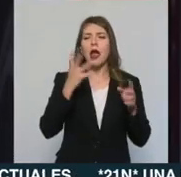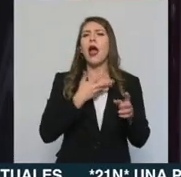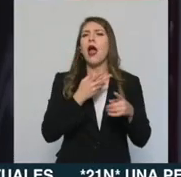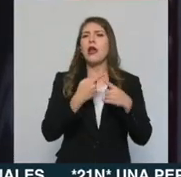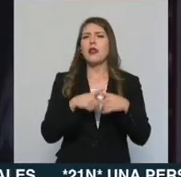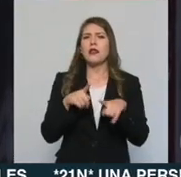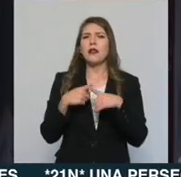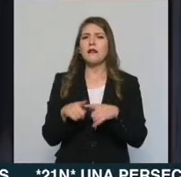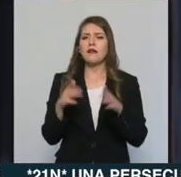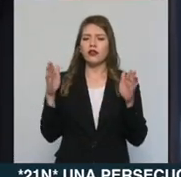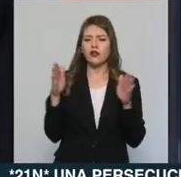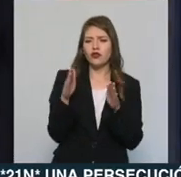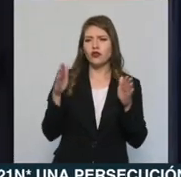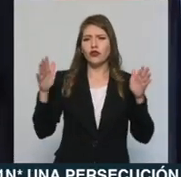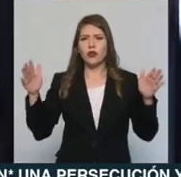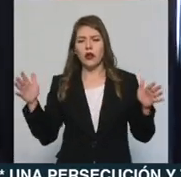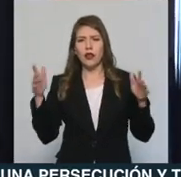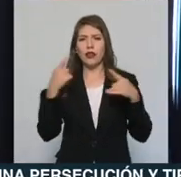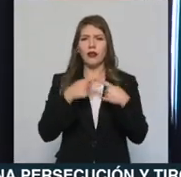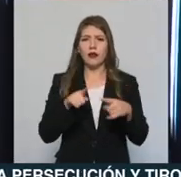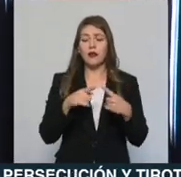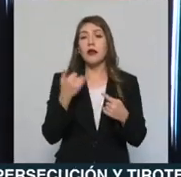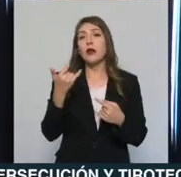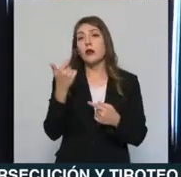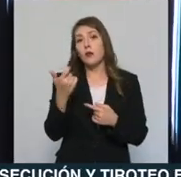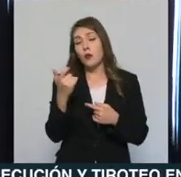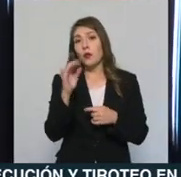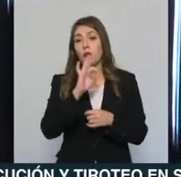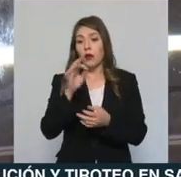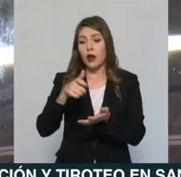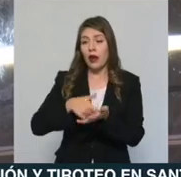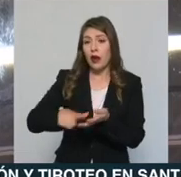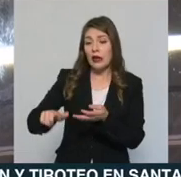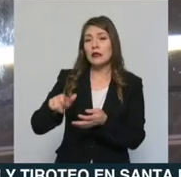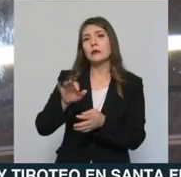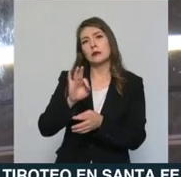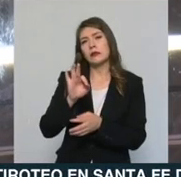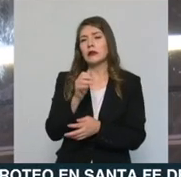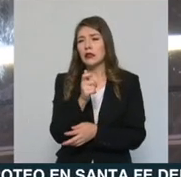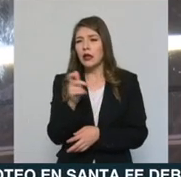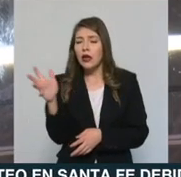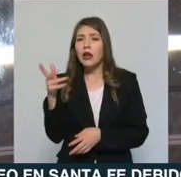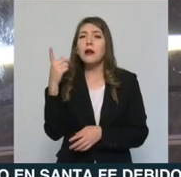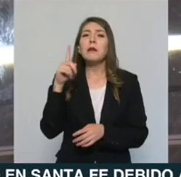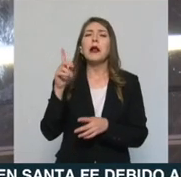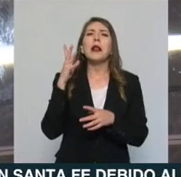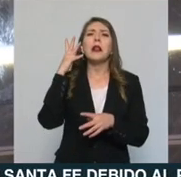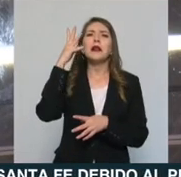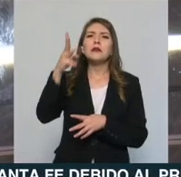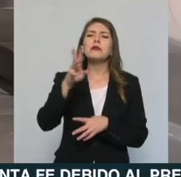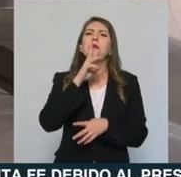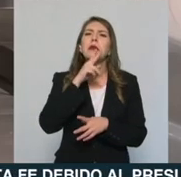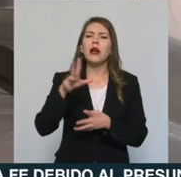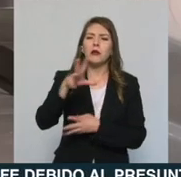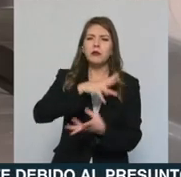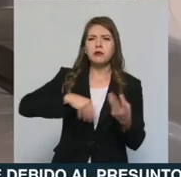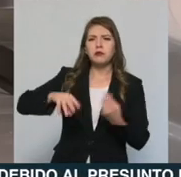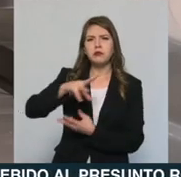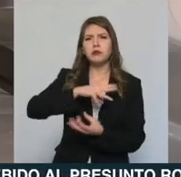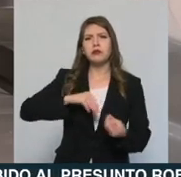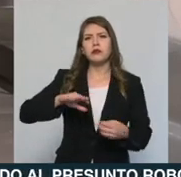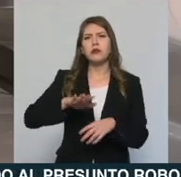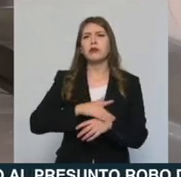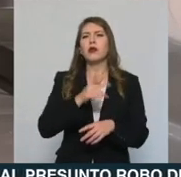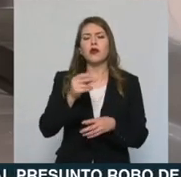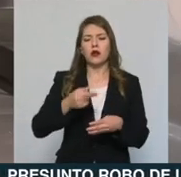de familia, y aunque su precio en un inicio podría ser alto, en un mediano plazo será una inversión muy bien remunerada. Actualmente,